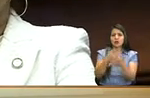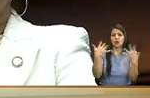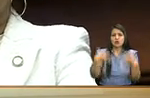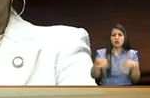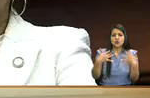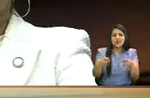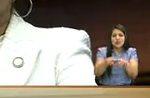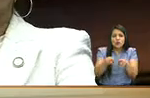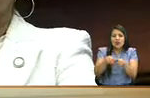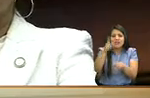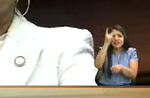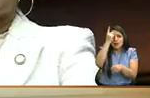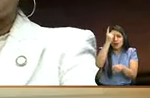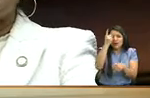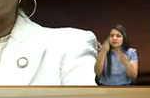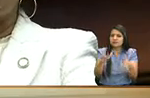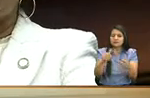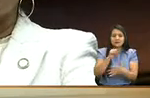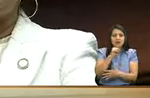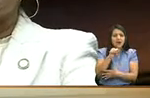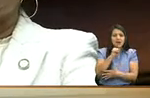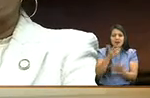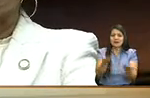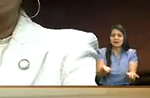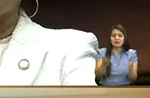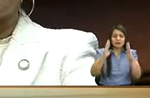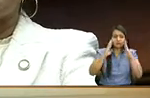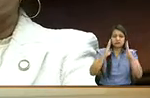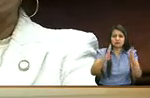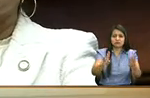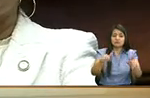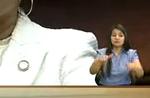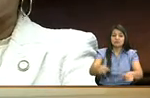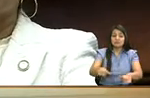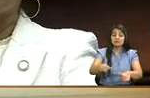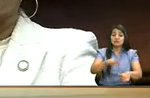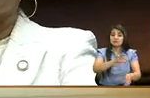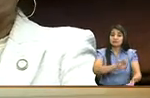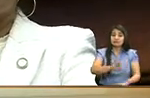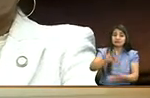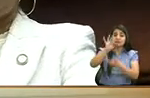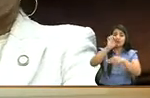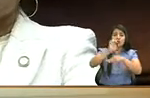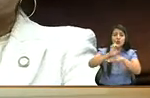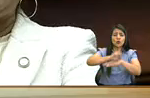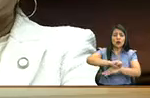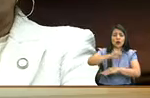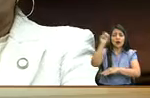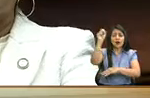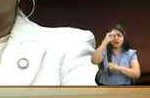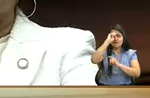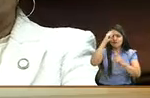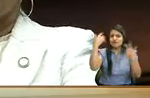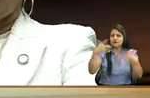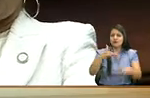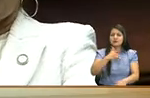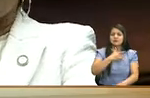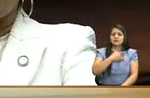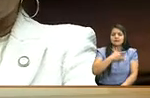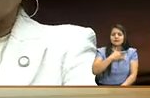mucho. Han puesto el nombre de nuestro país en lo alto. Nos han hecho